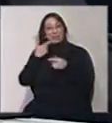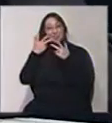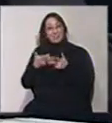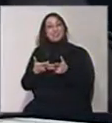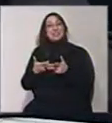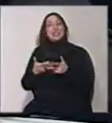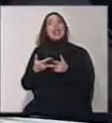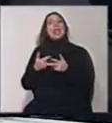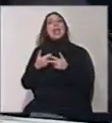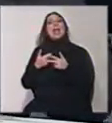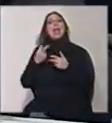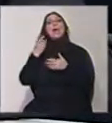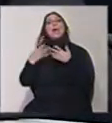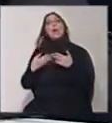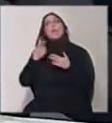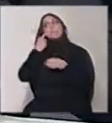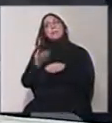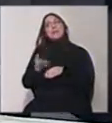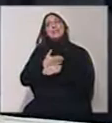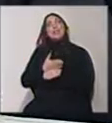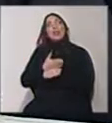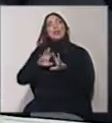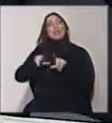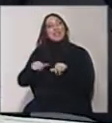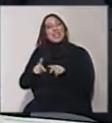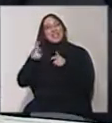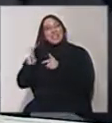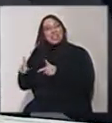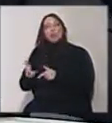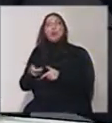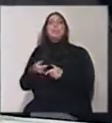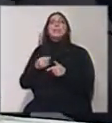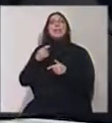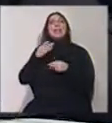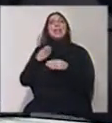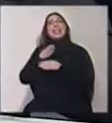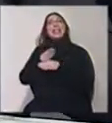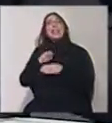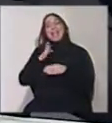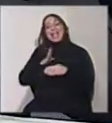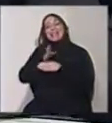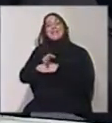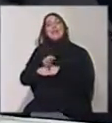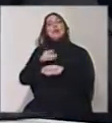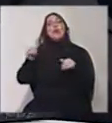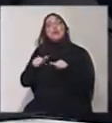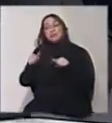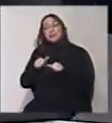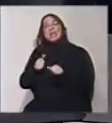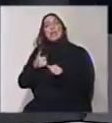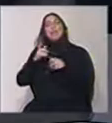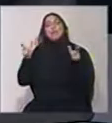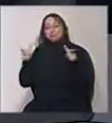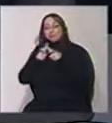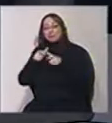funcionando la prevención del delito, está funcionando la intervención del Estado para conjurar las causas profundas,